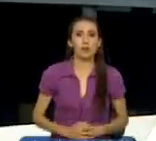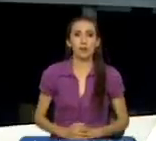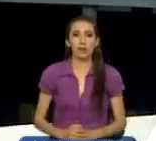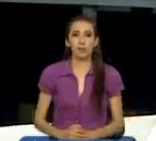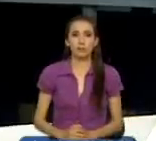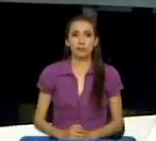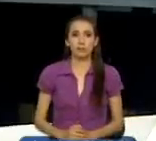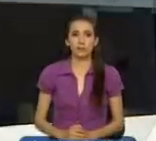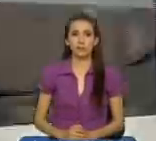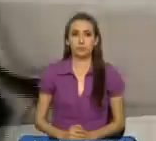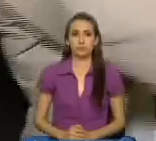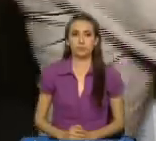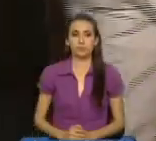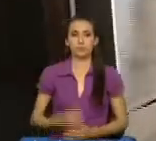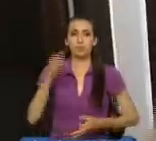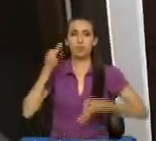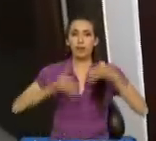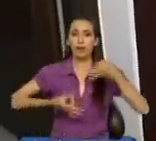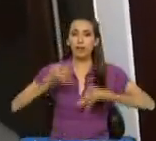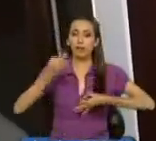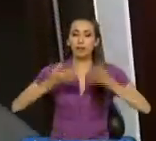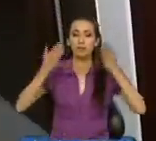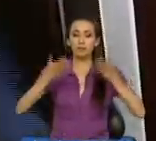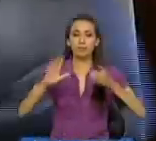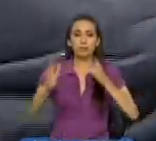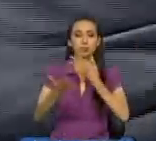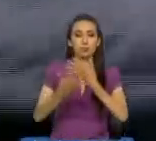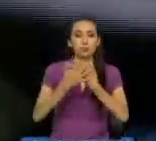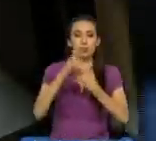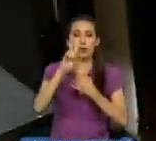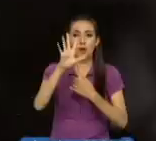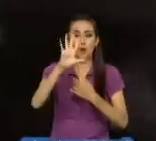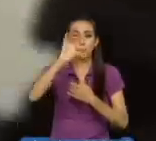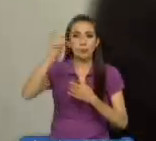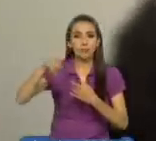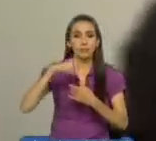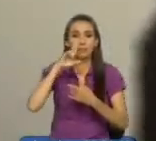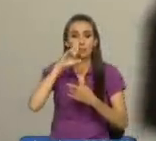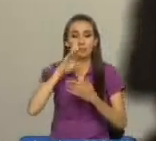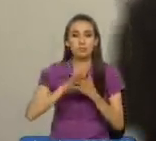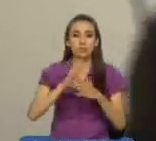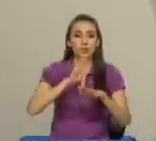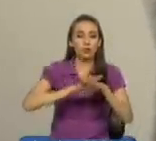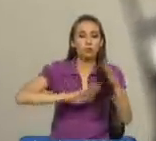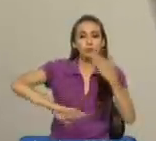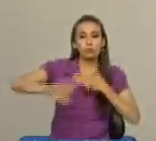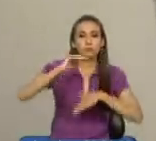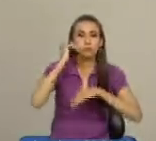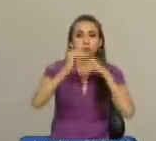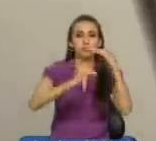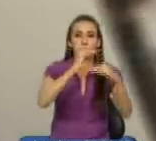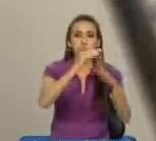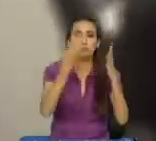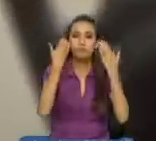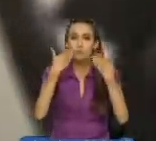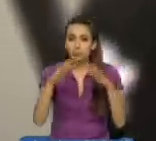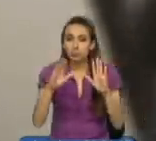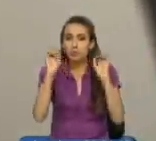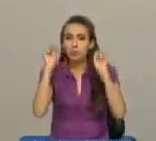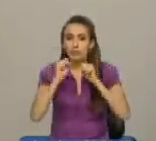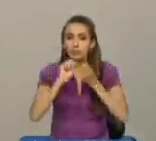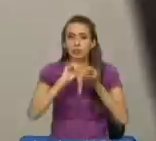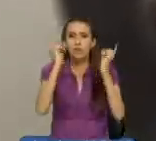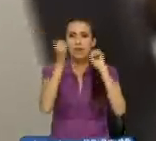caso la fiscalía detuvo la madrugada de este martes 25 de Julio a José Luis d quien es acusado de fraude procesal por supuestamente haber